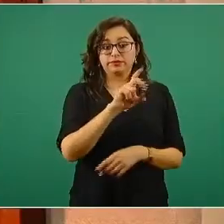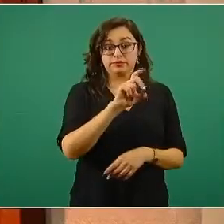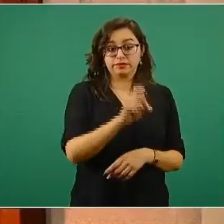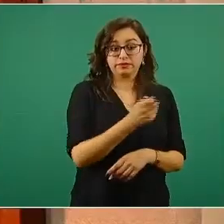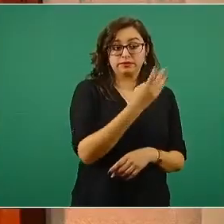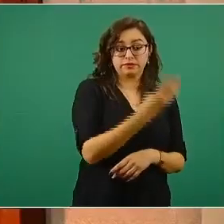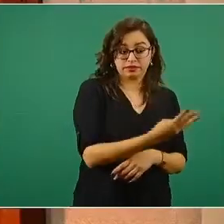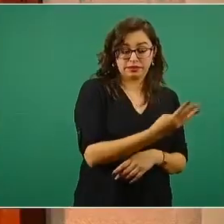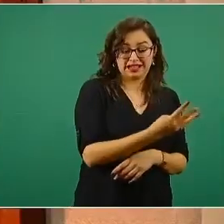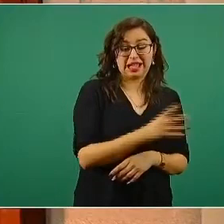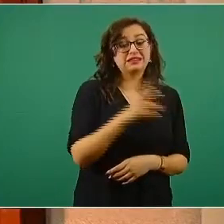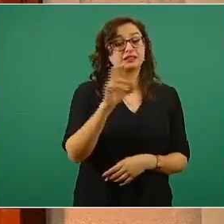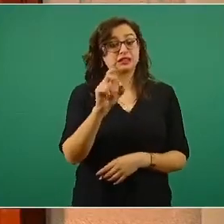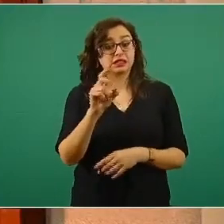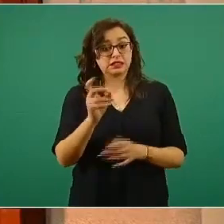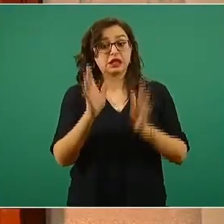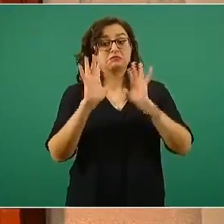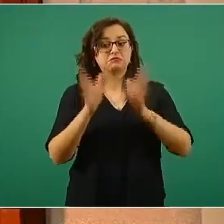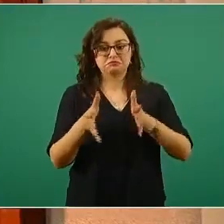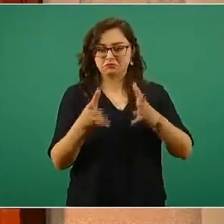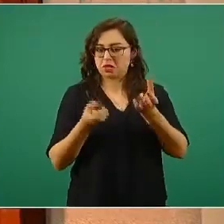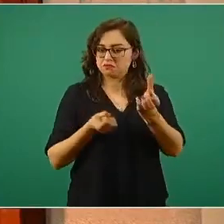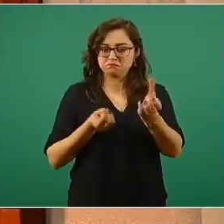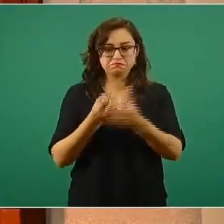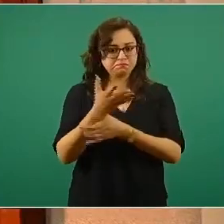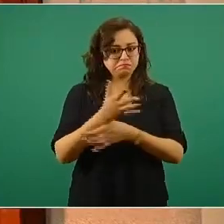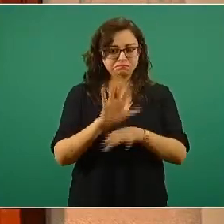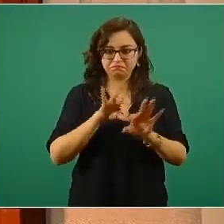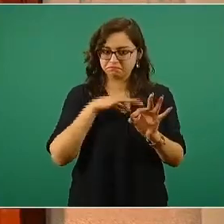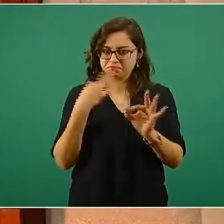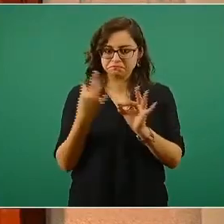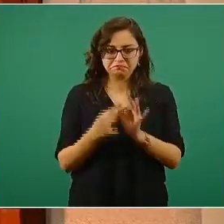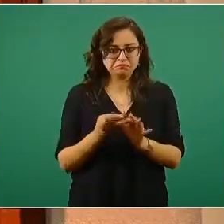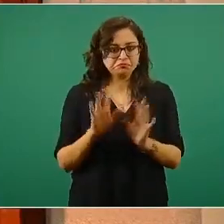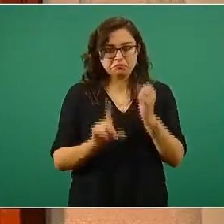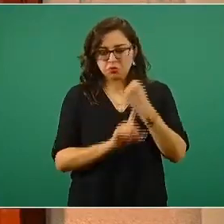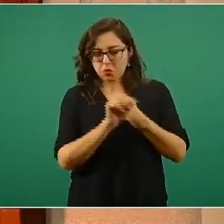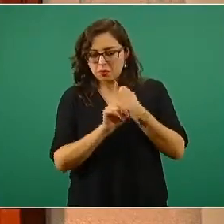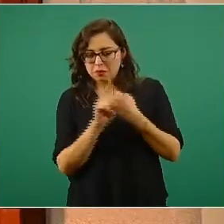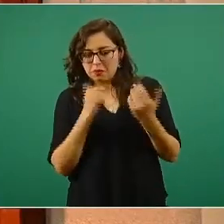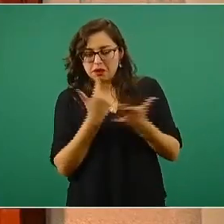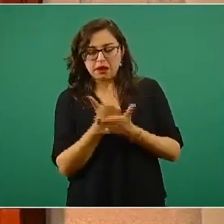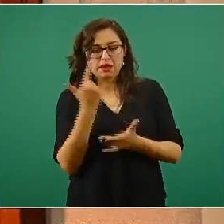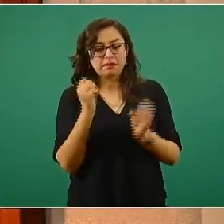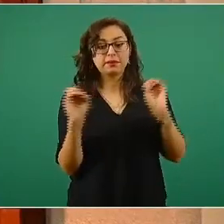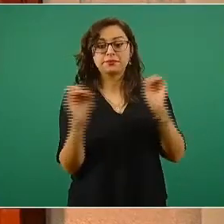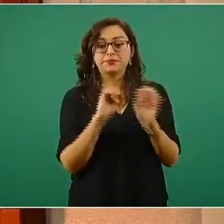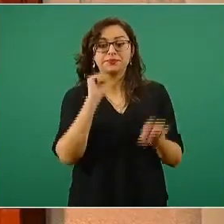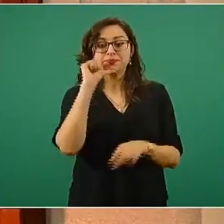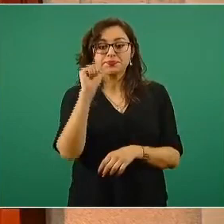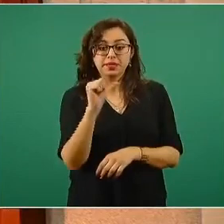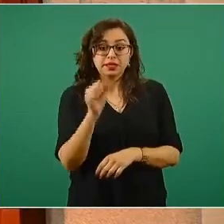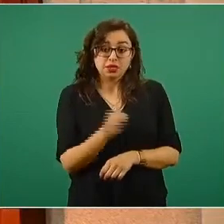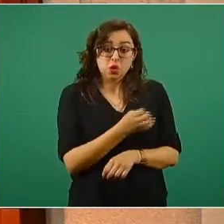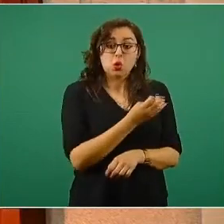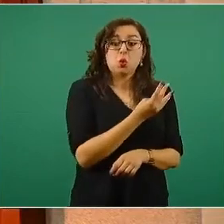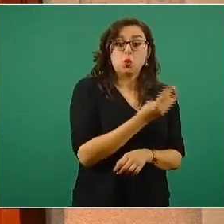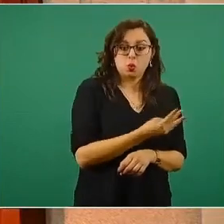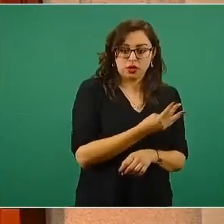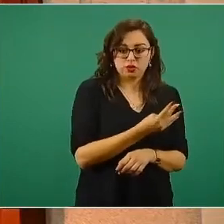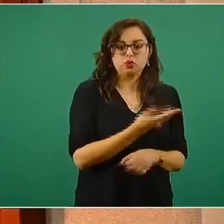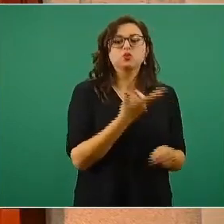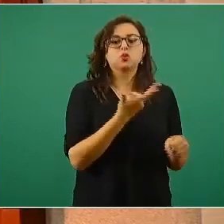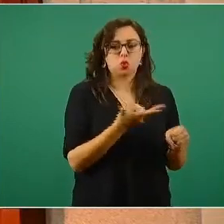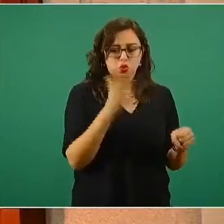clasificado, 30 ya fueron dados de alta, es decir, no hubo mayor consecuencia ni problema al respecto, y bueno, 4 de ellos